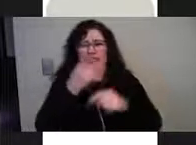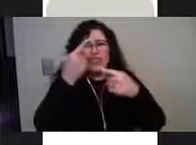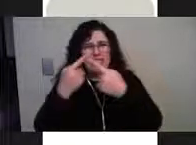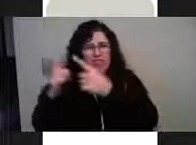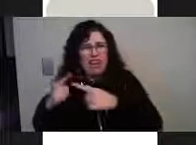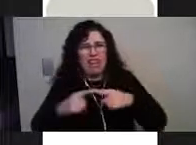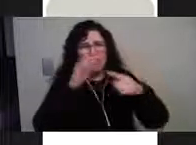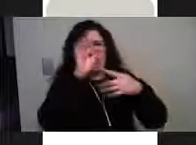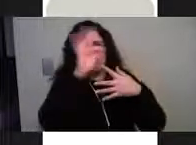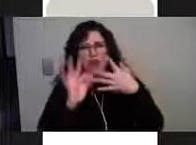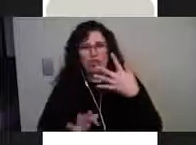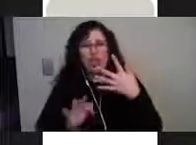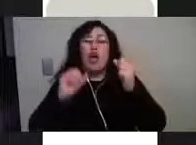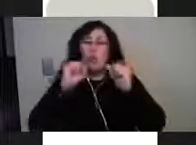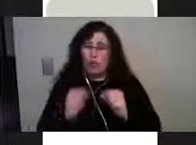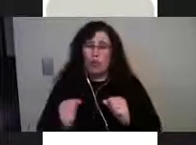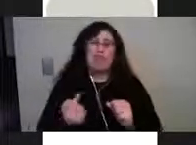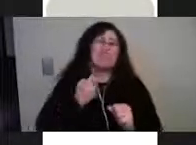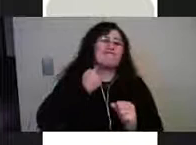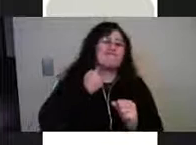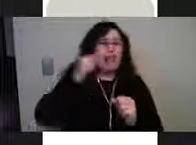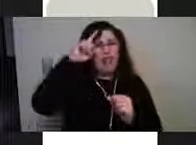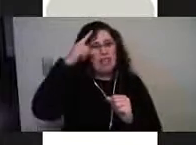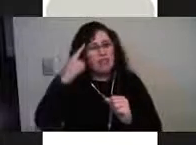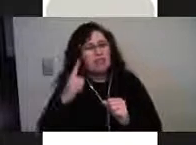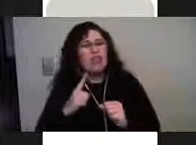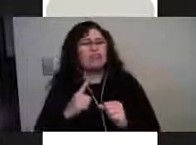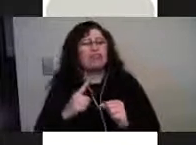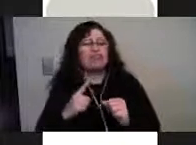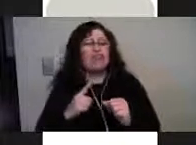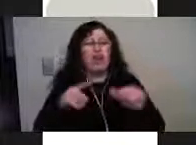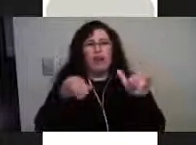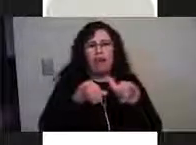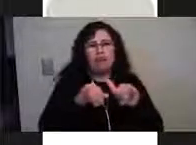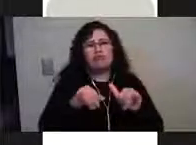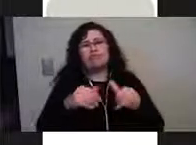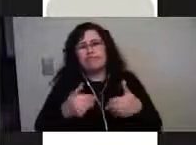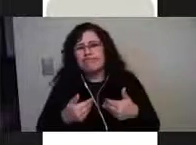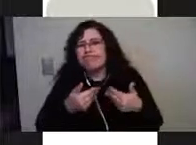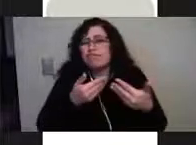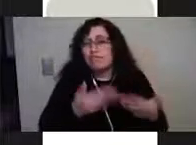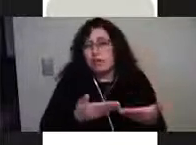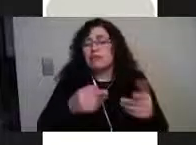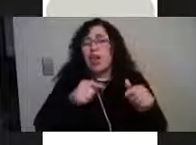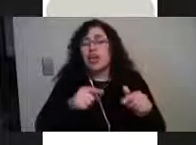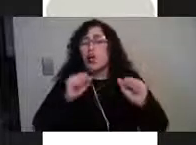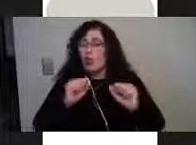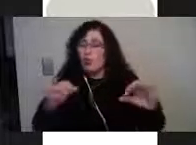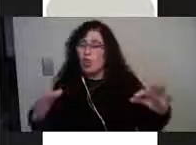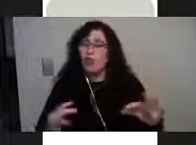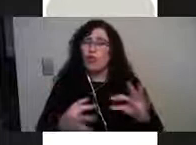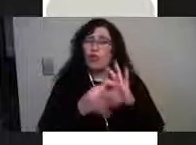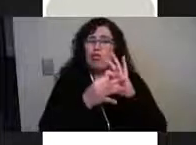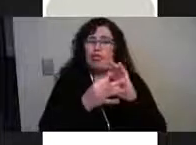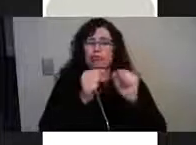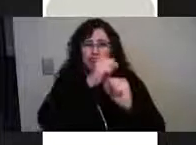que pueden provocar alguna lesión que en definitiva podría estar asociada a una